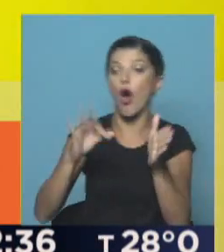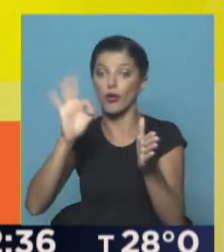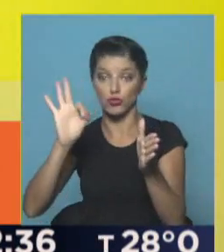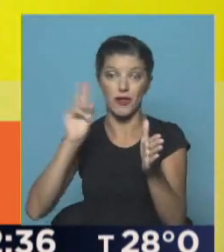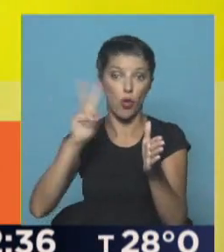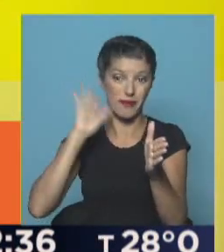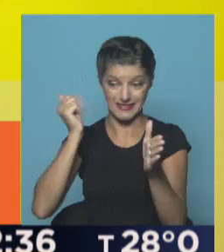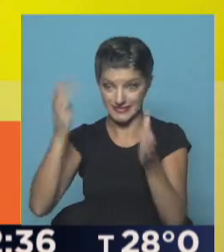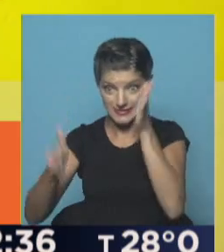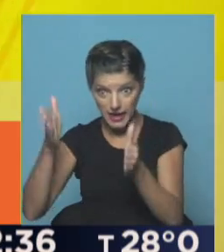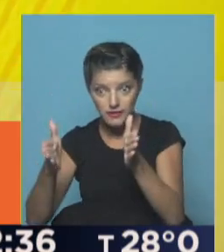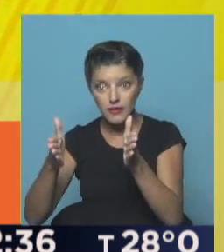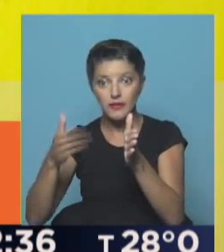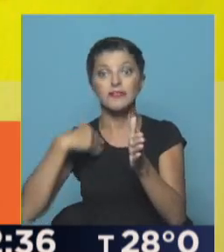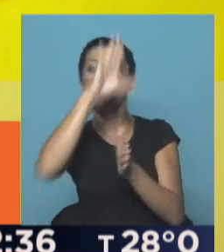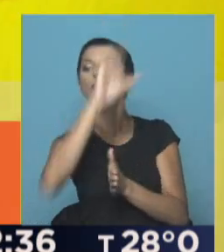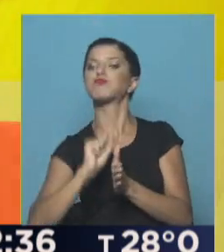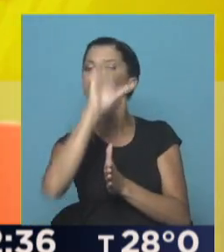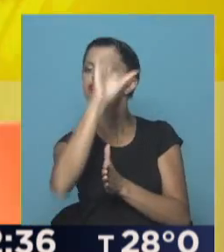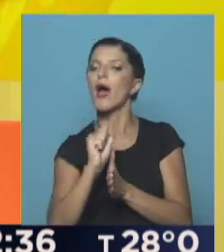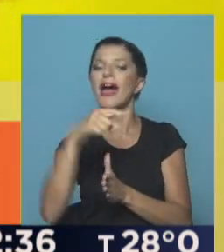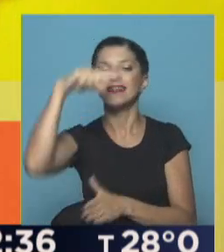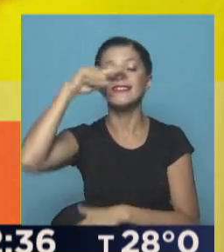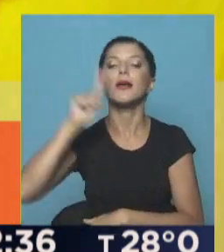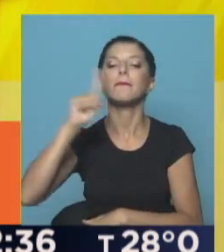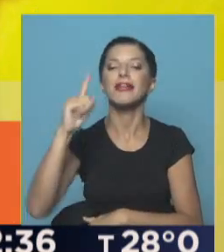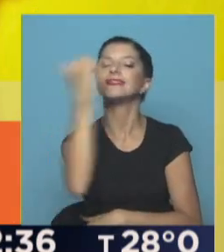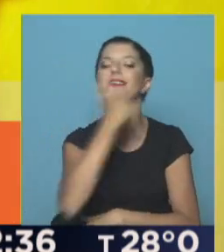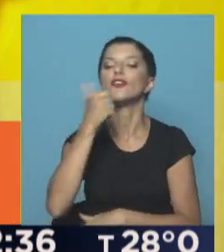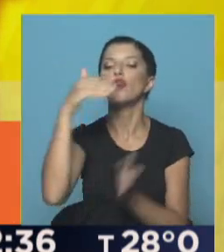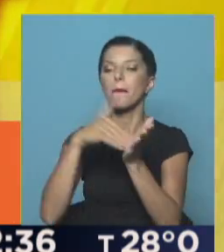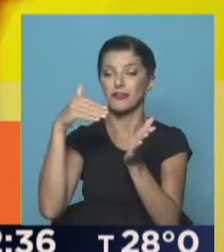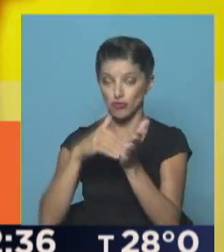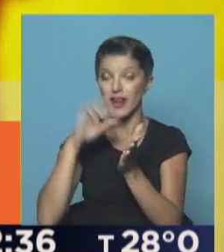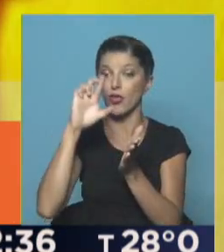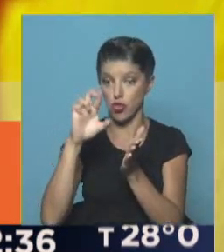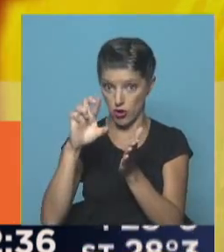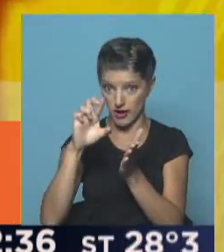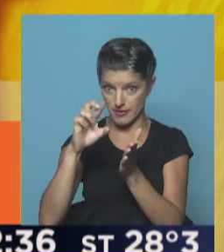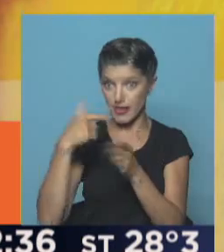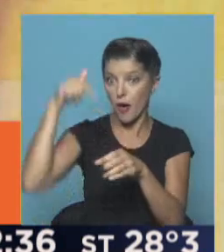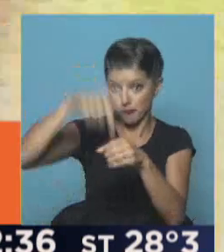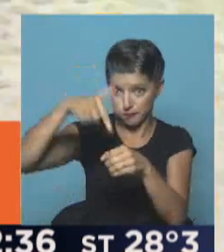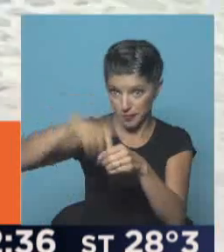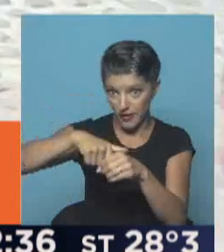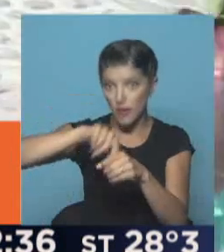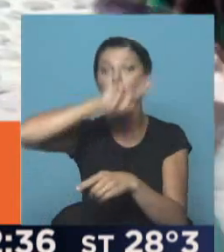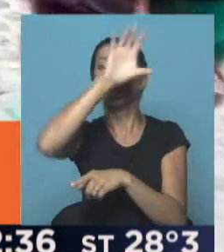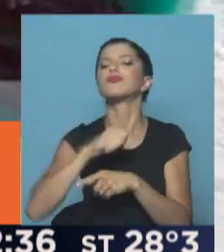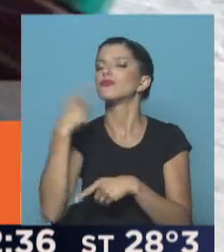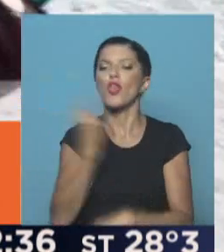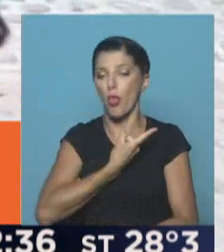2016, el país importó 7.600 millones de dólares de combustible proveniente de Estados